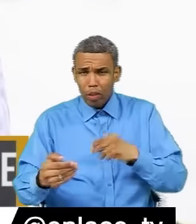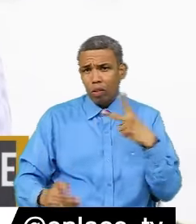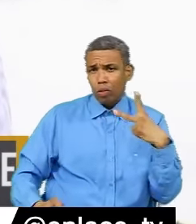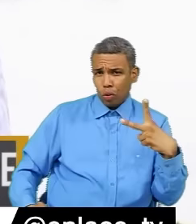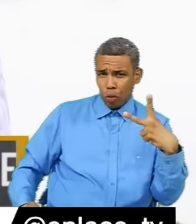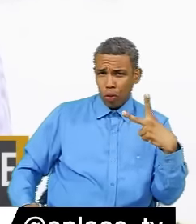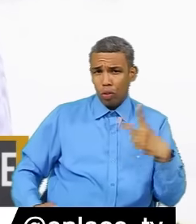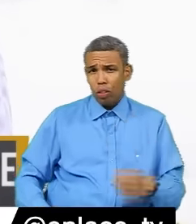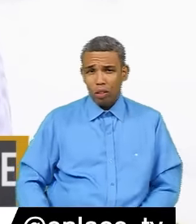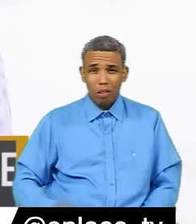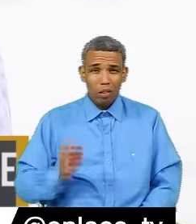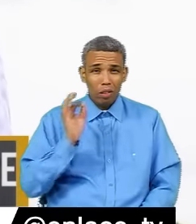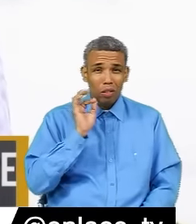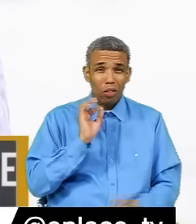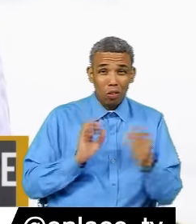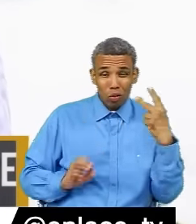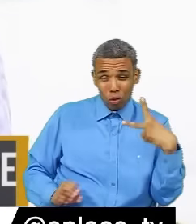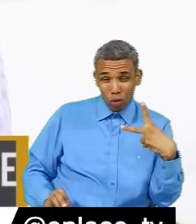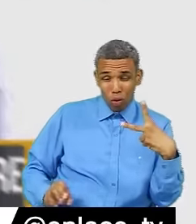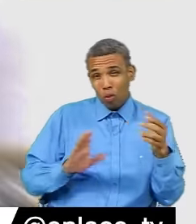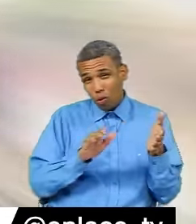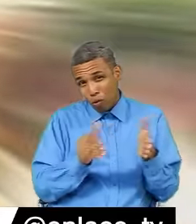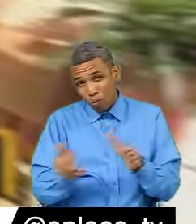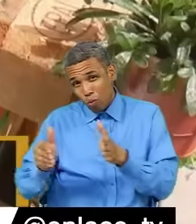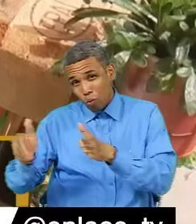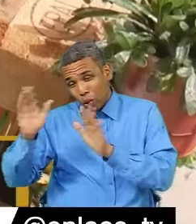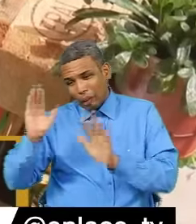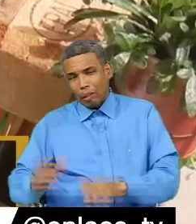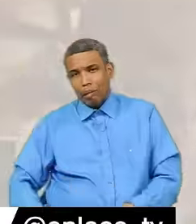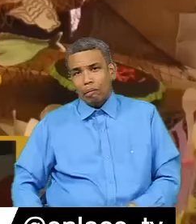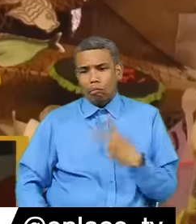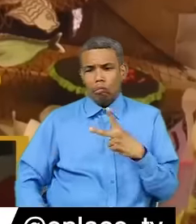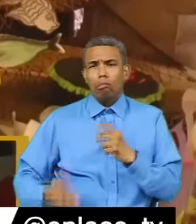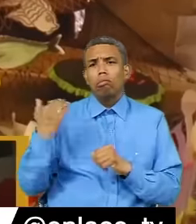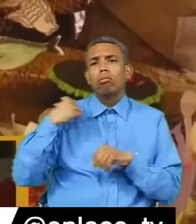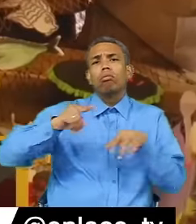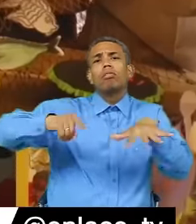muertas en menos de 6 meses en este mismo ecosistema.